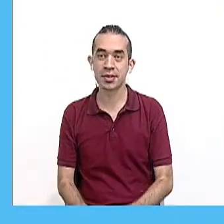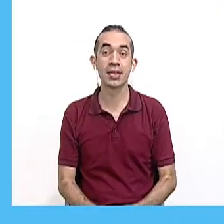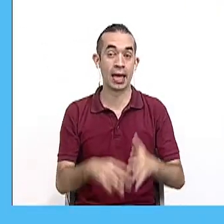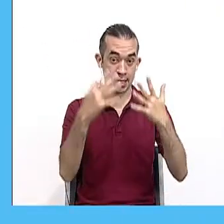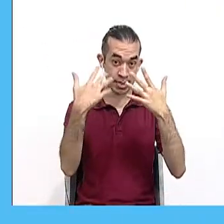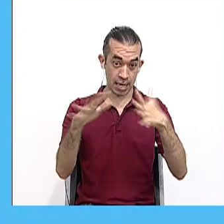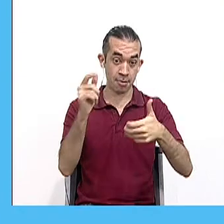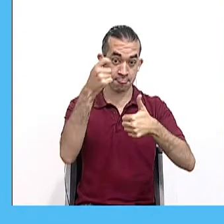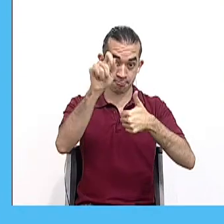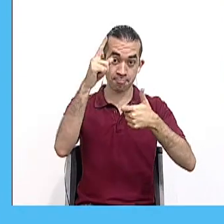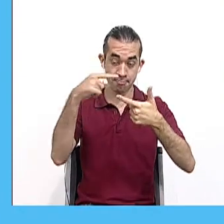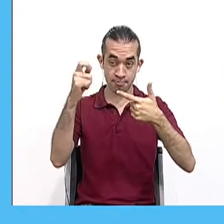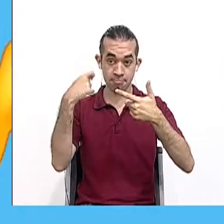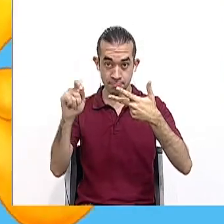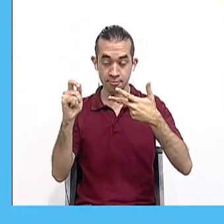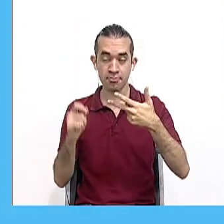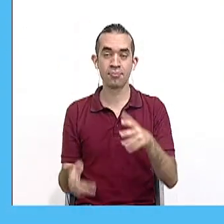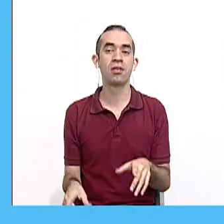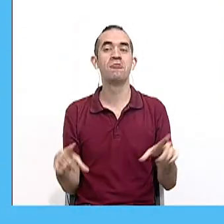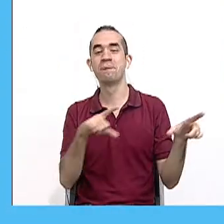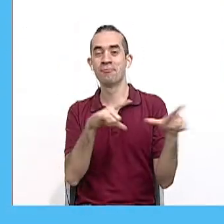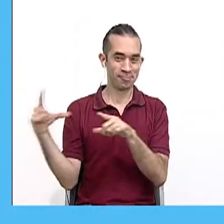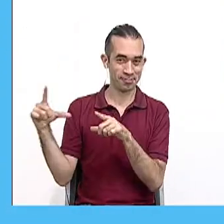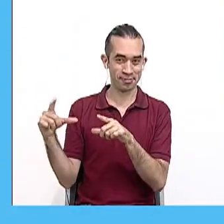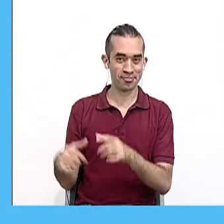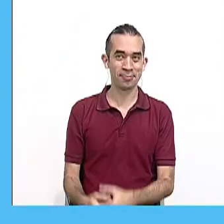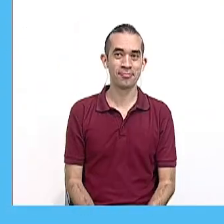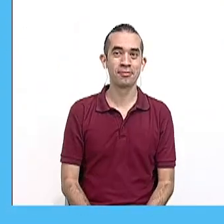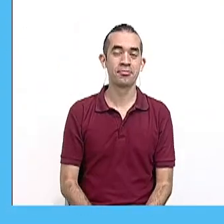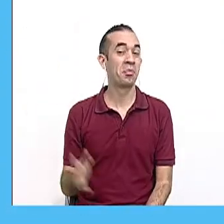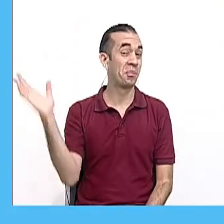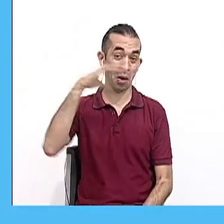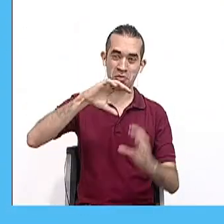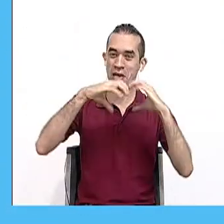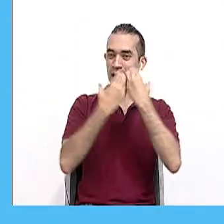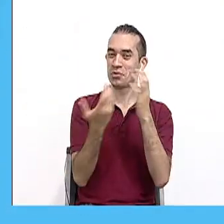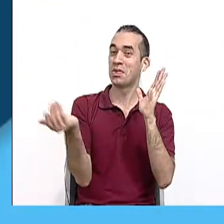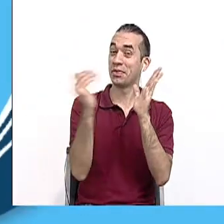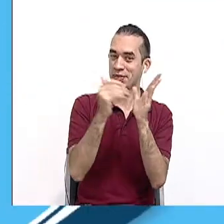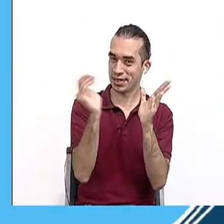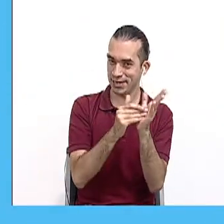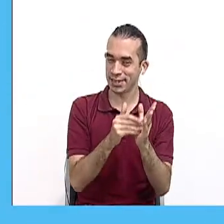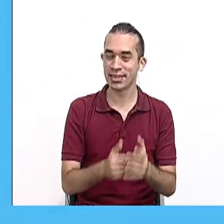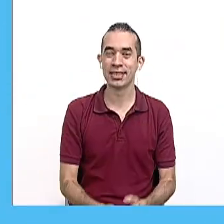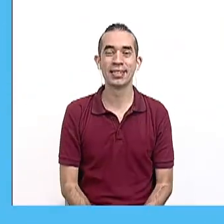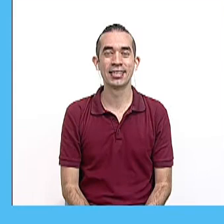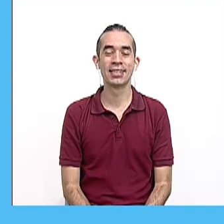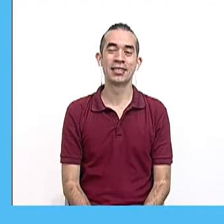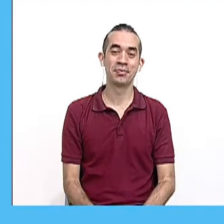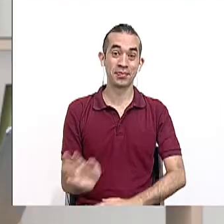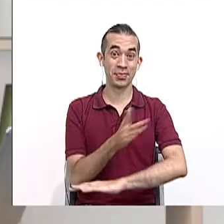Cumplidas esas etapas, estaremos listos. Regresemos a la clase.